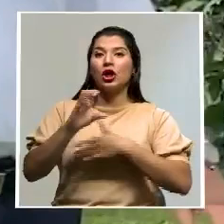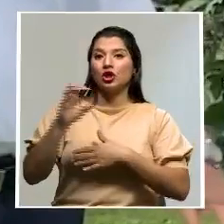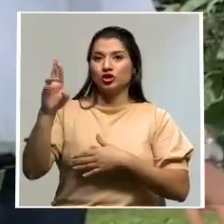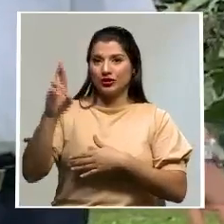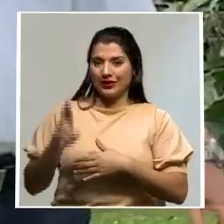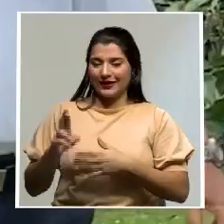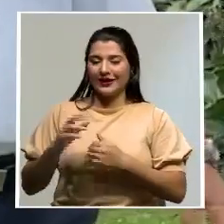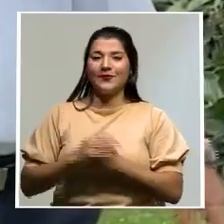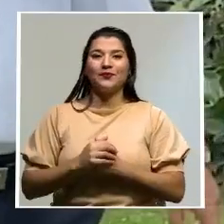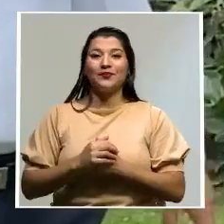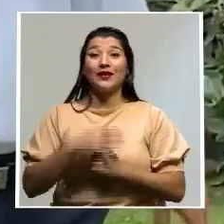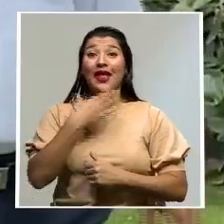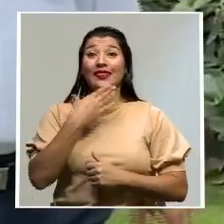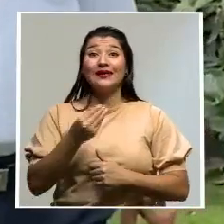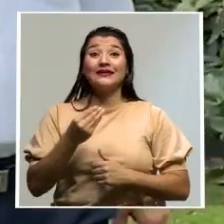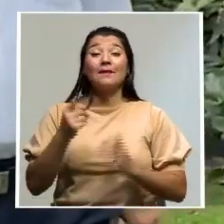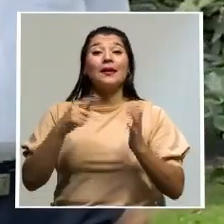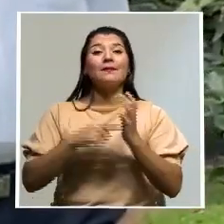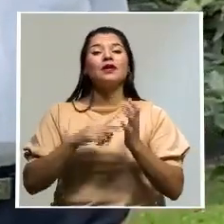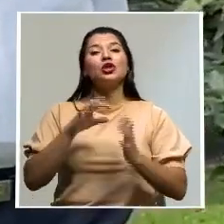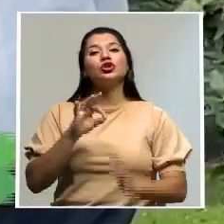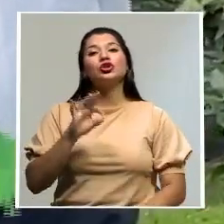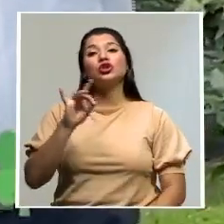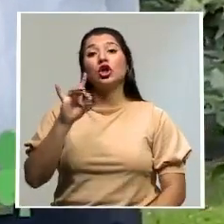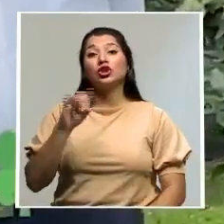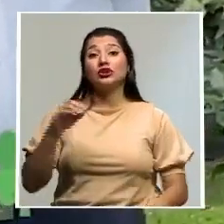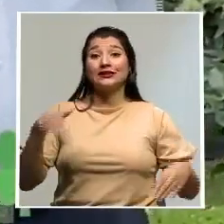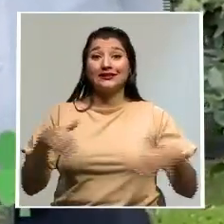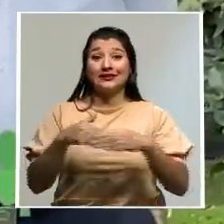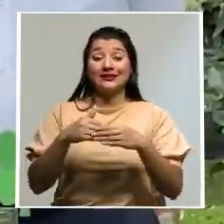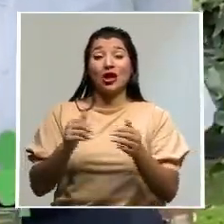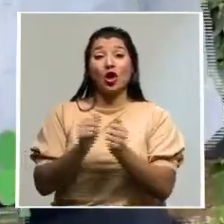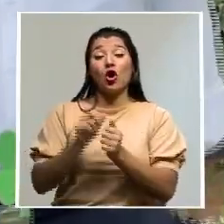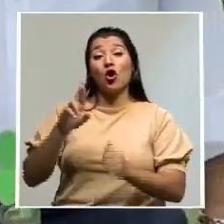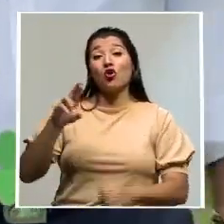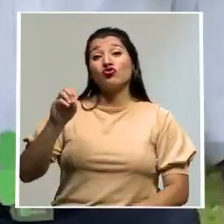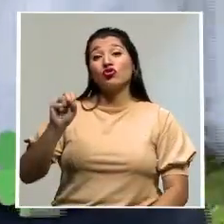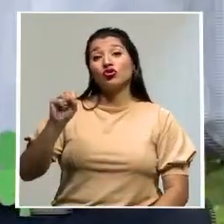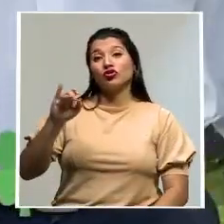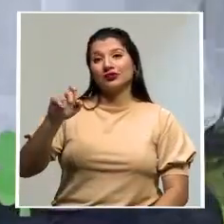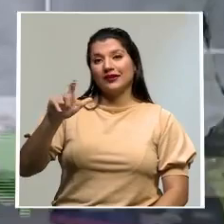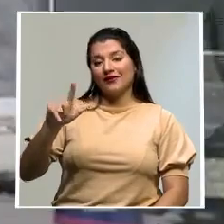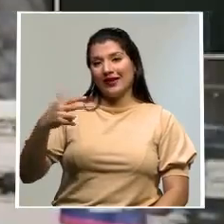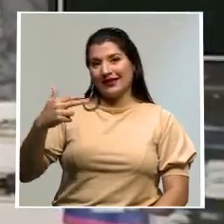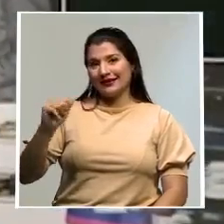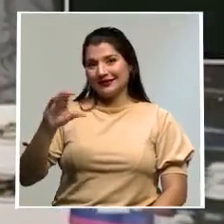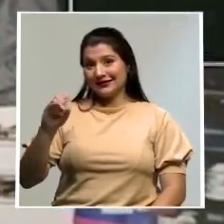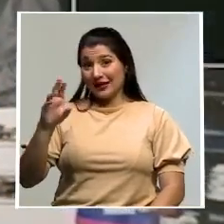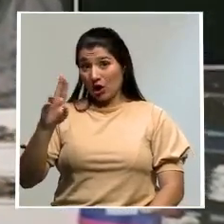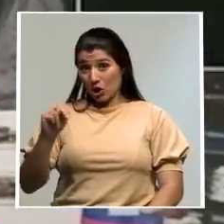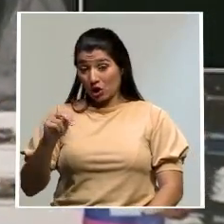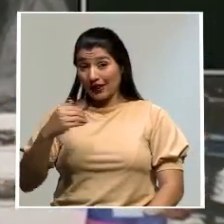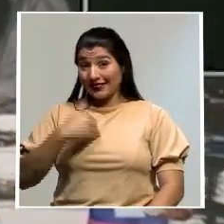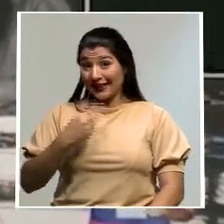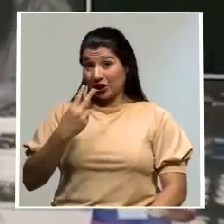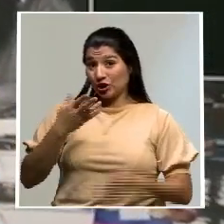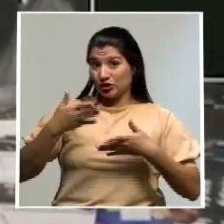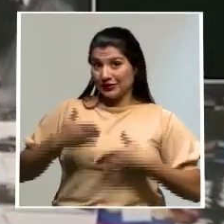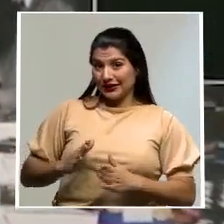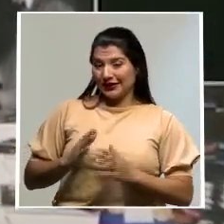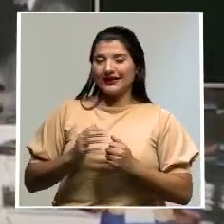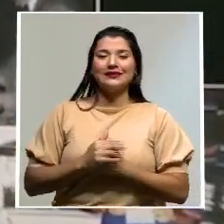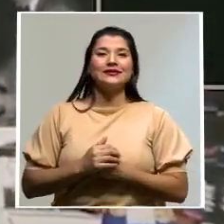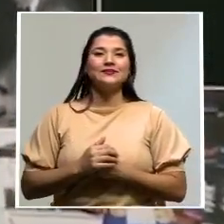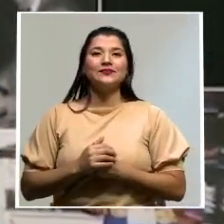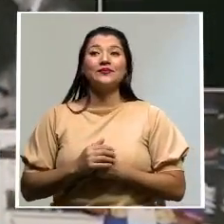En diciembre de 1980 se casó con Rosibel Chacón Pereira, con quien tiene 2 hijas. Ha